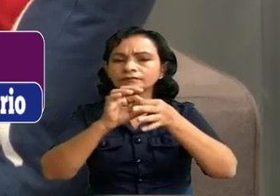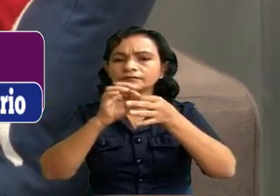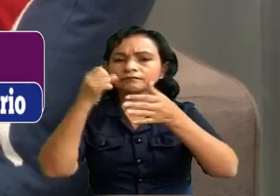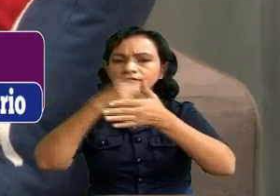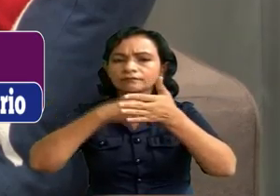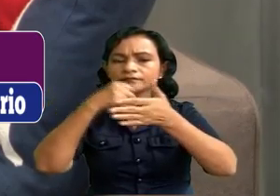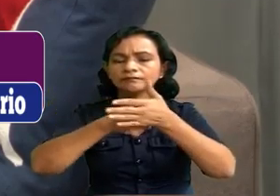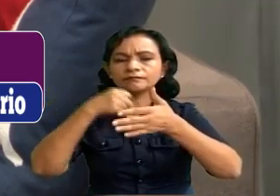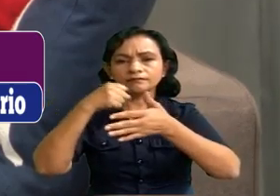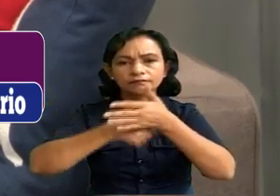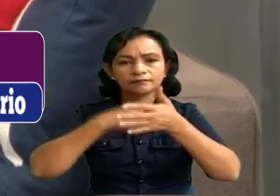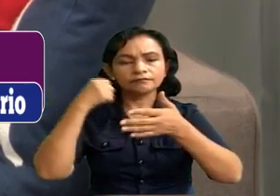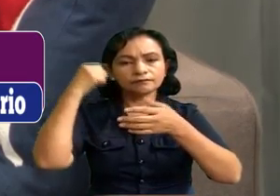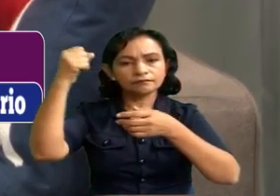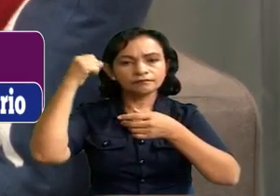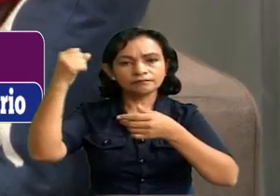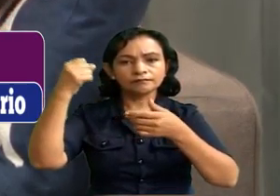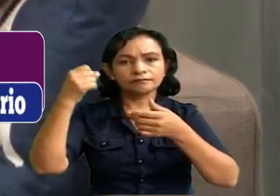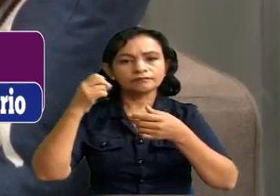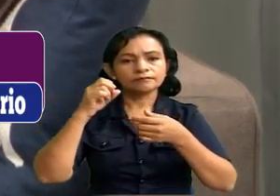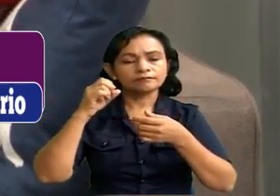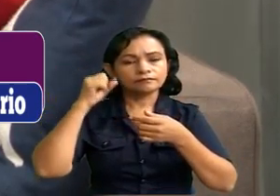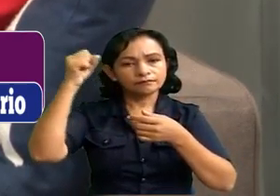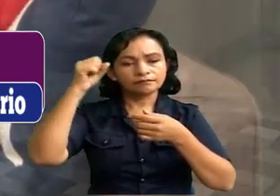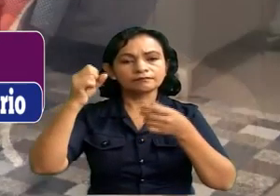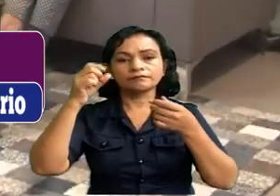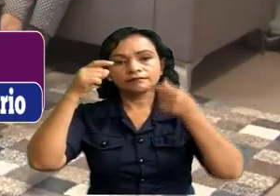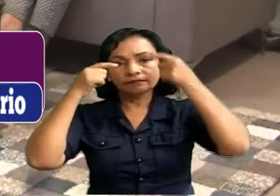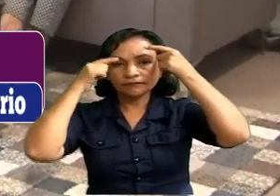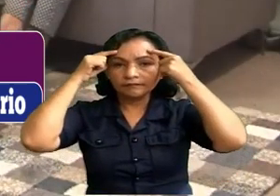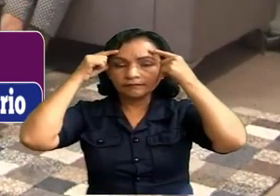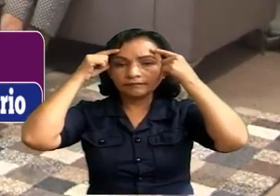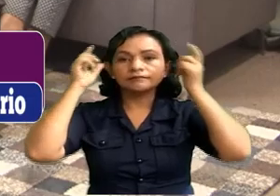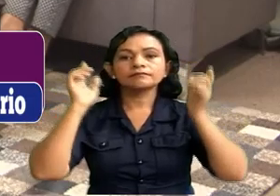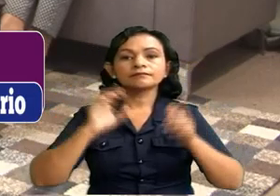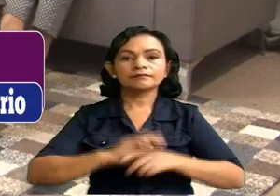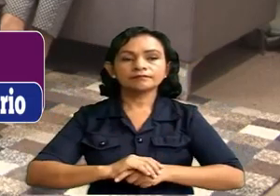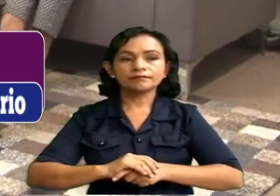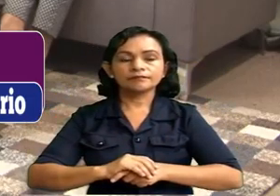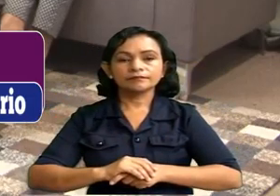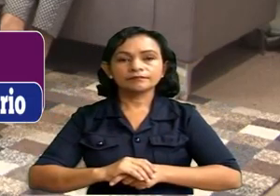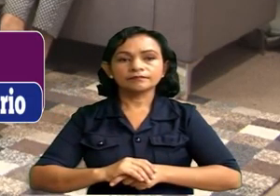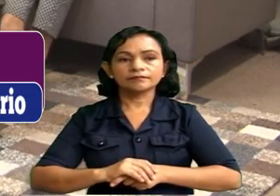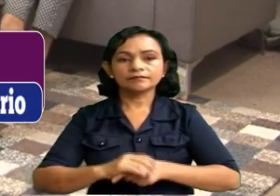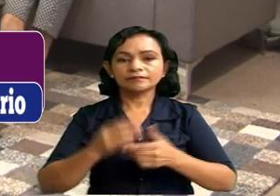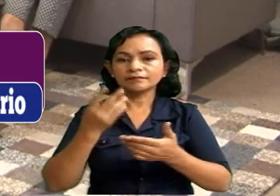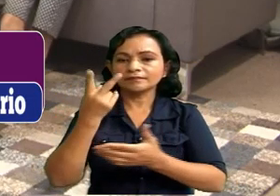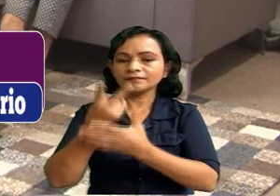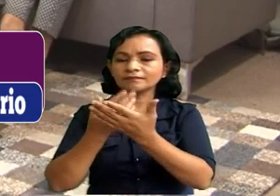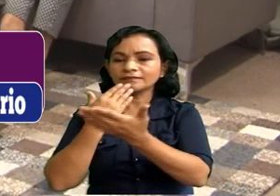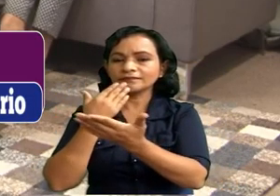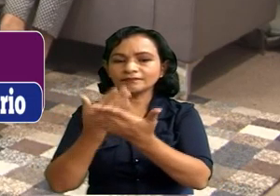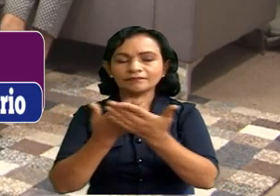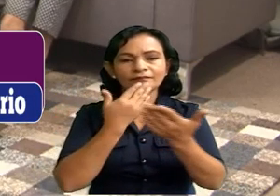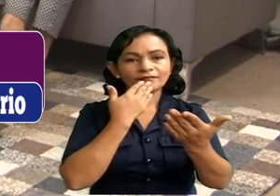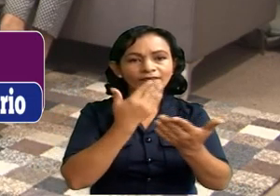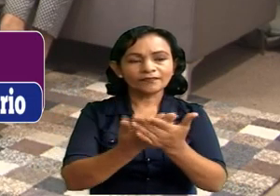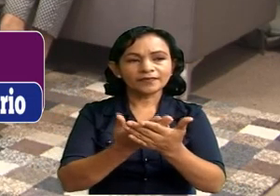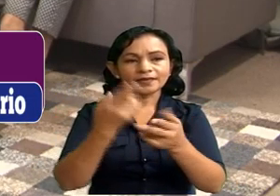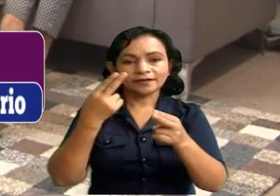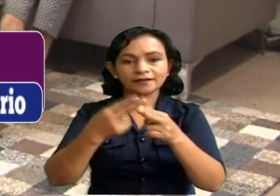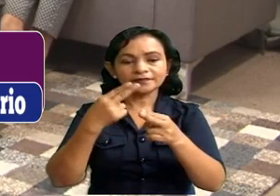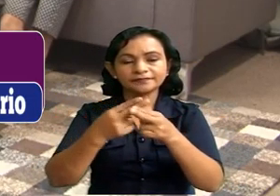lucha, batalla y victoria. ¡Viva Chávez! Así es. A ambas les agradezco su compañía, a nombre